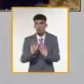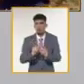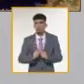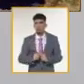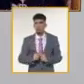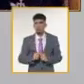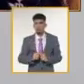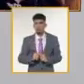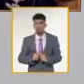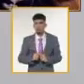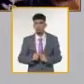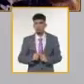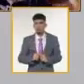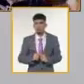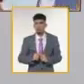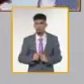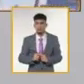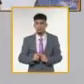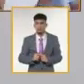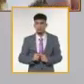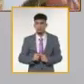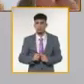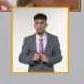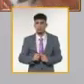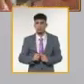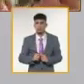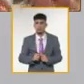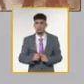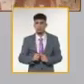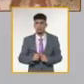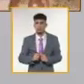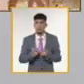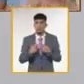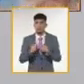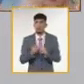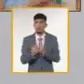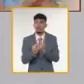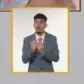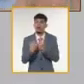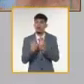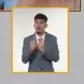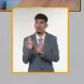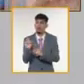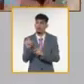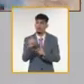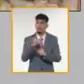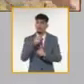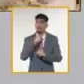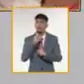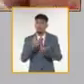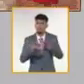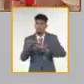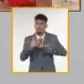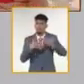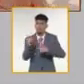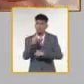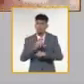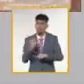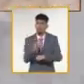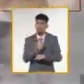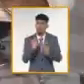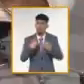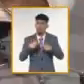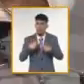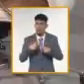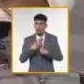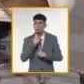elemento que nosotros debemos entrar a considerar. Pero existen vicios, reitero, vicios en el debate social que nosotros tenemos que evitar, que